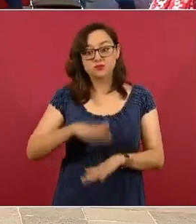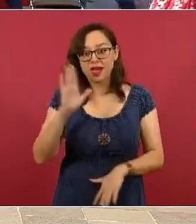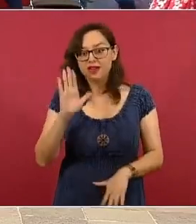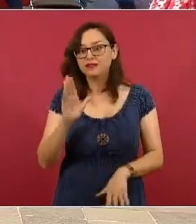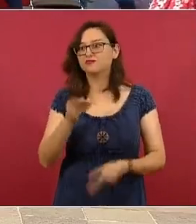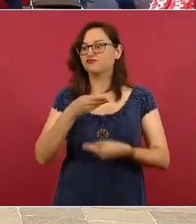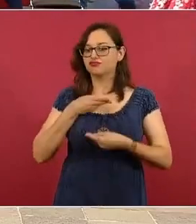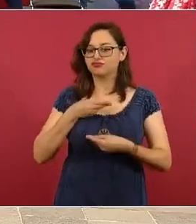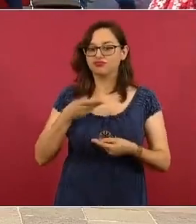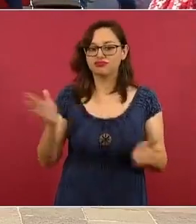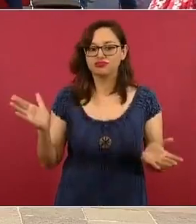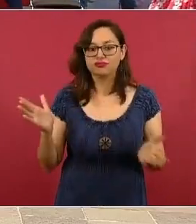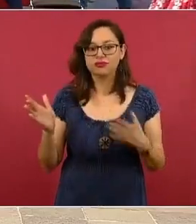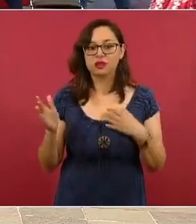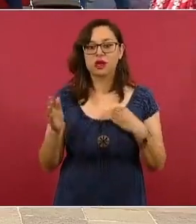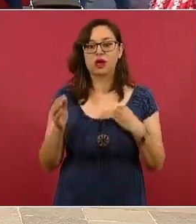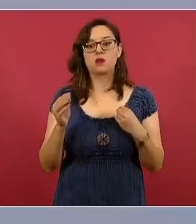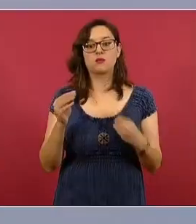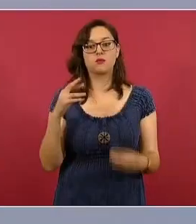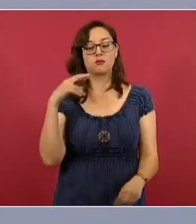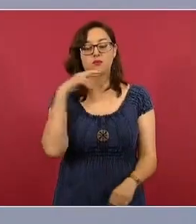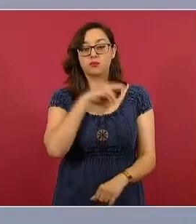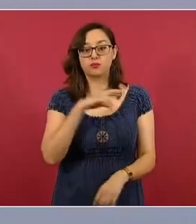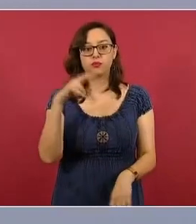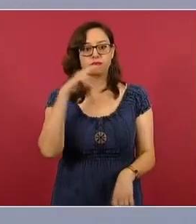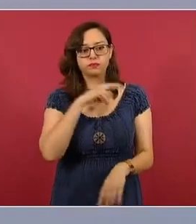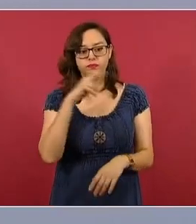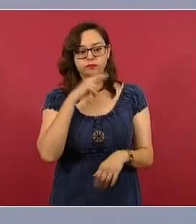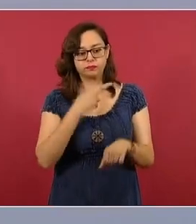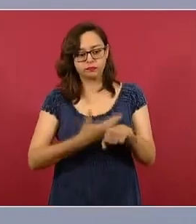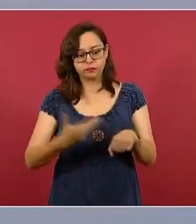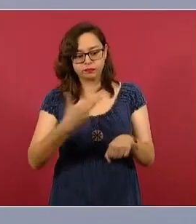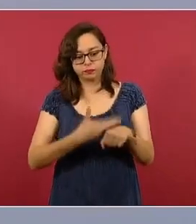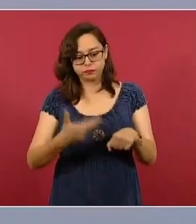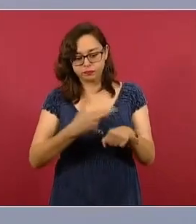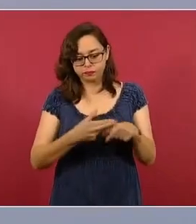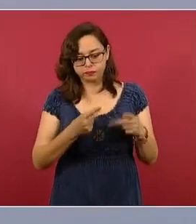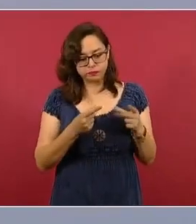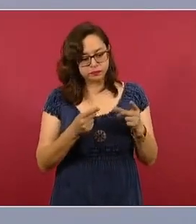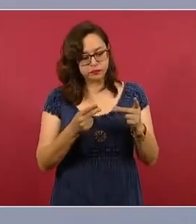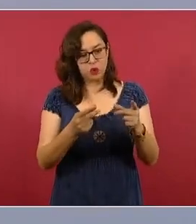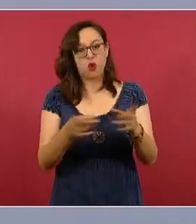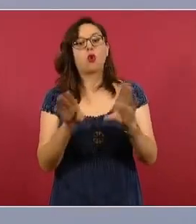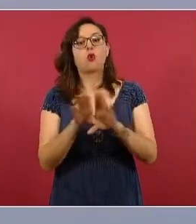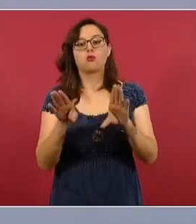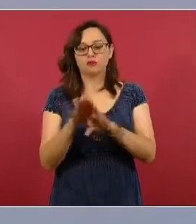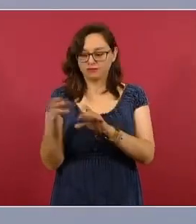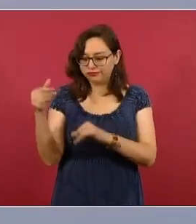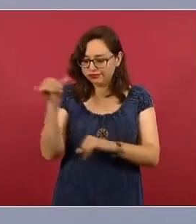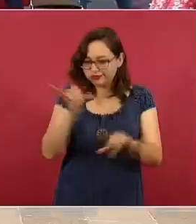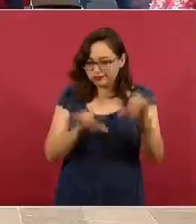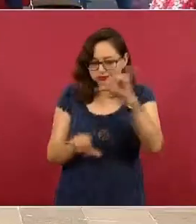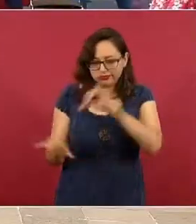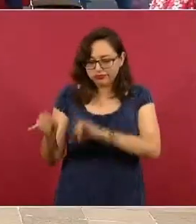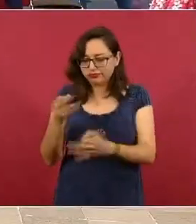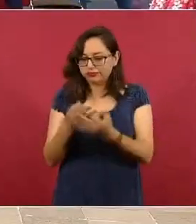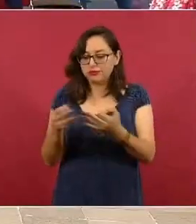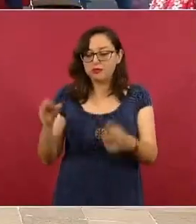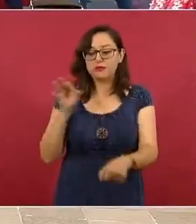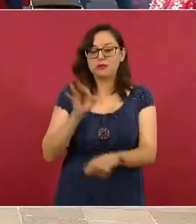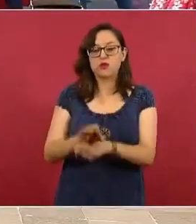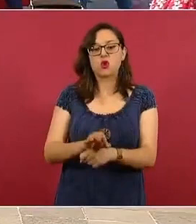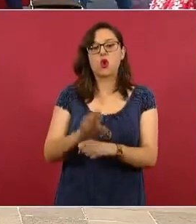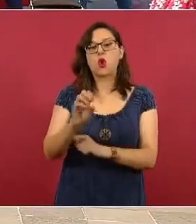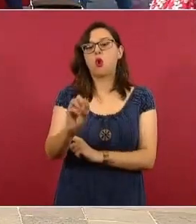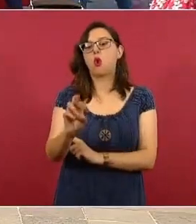todos que lo mejor son los fertilizantes orgánicos, lo mejor es